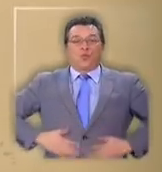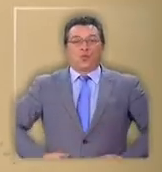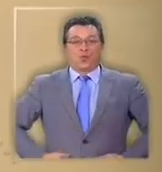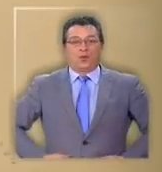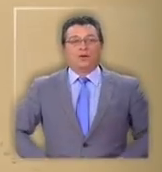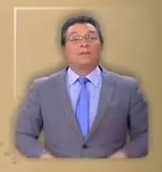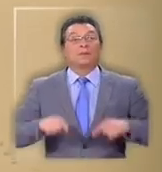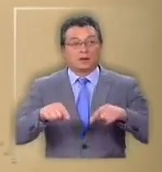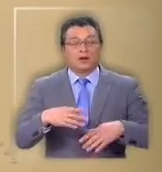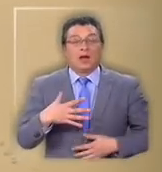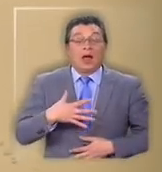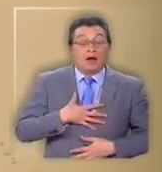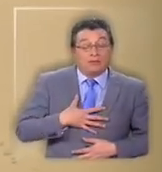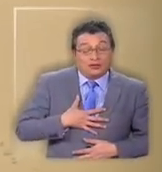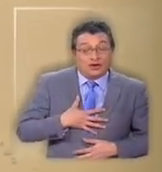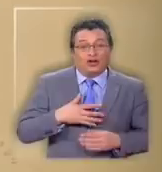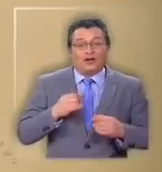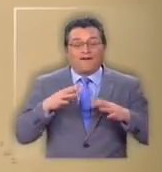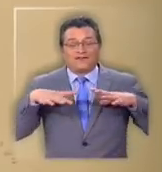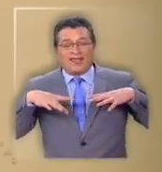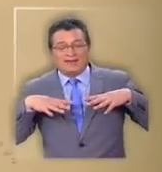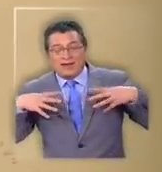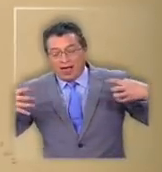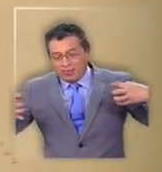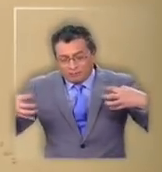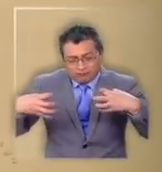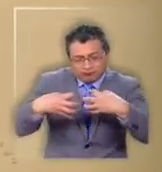entre susto, felicidad,